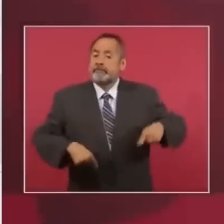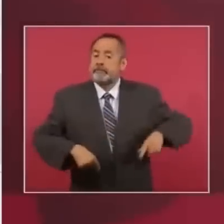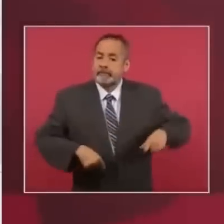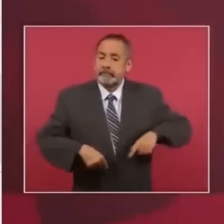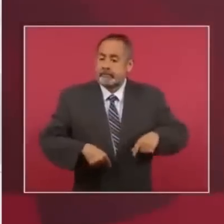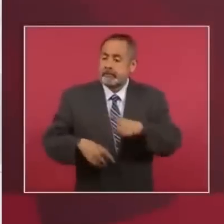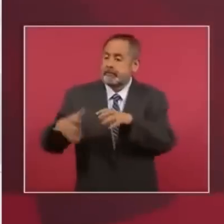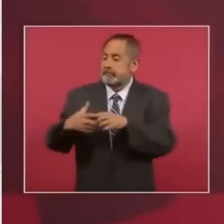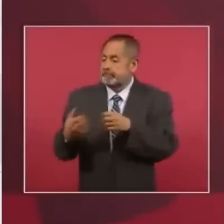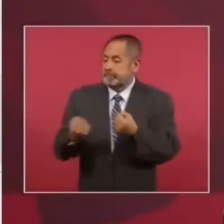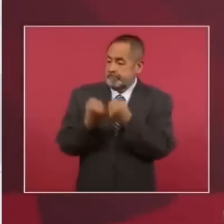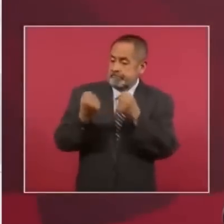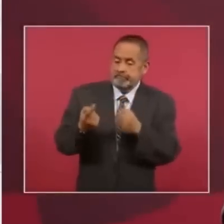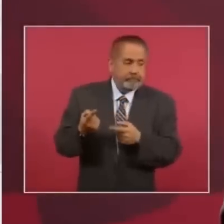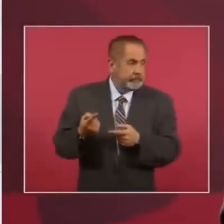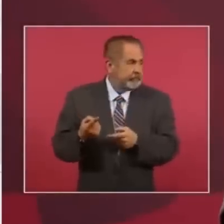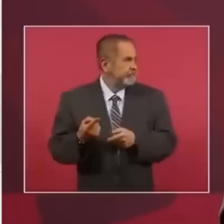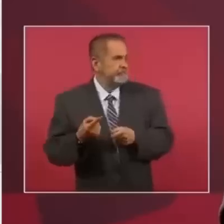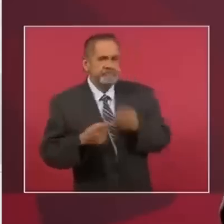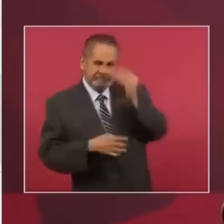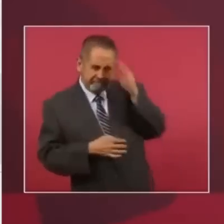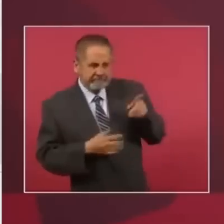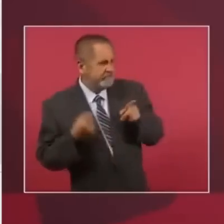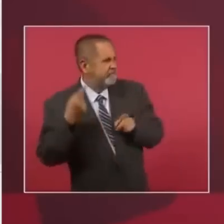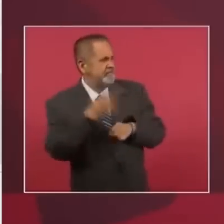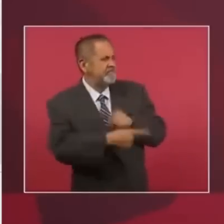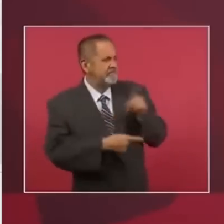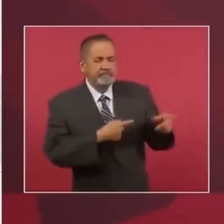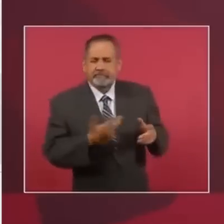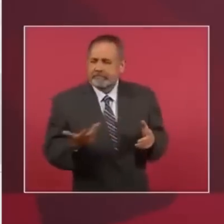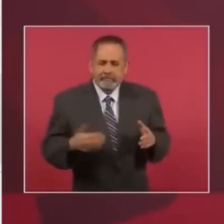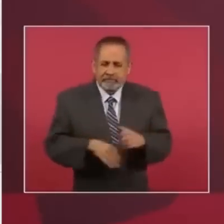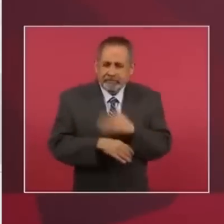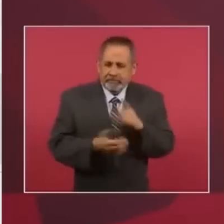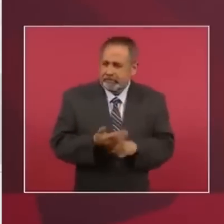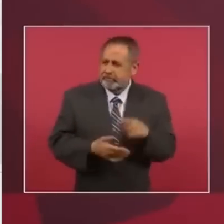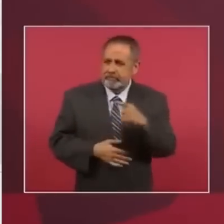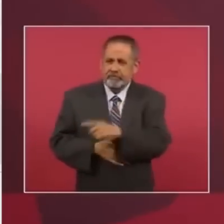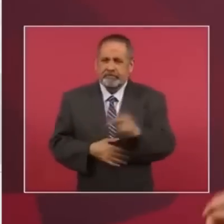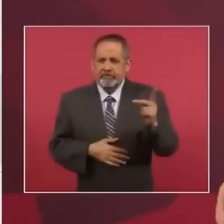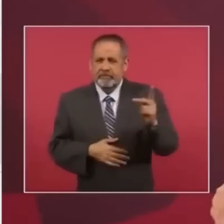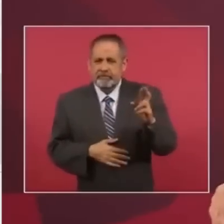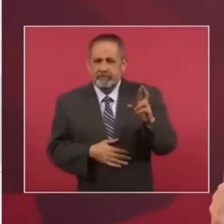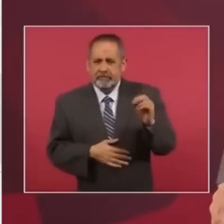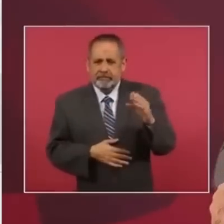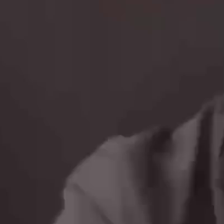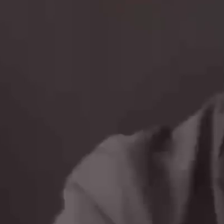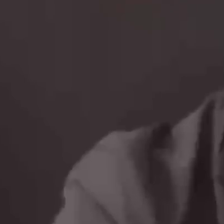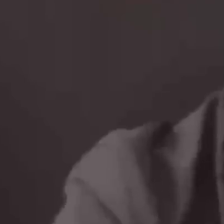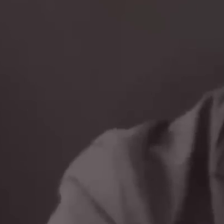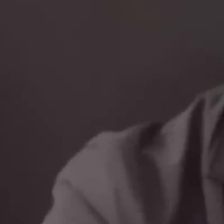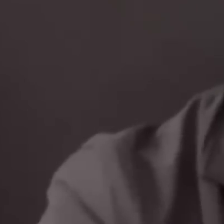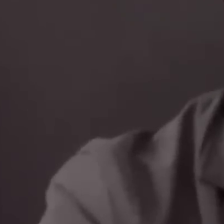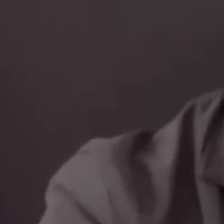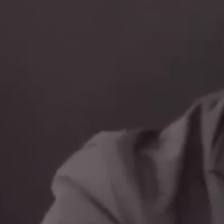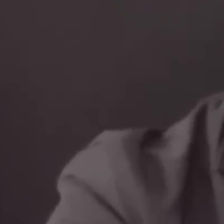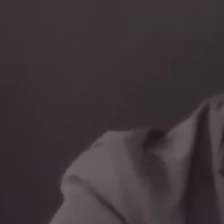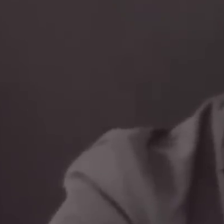la confrontación es porque Proceso se derechizó.